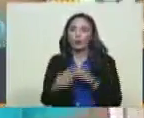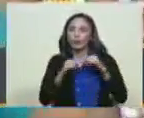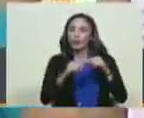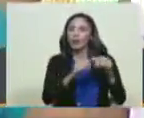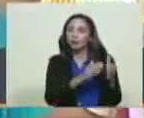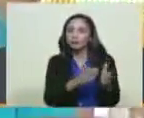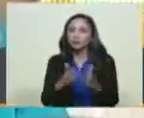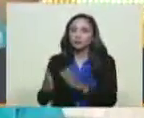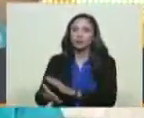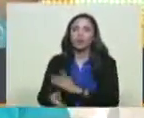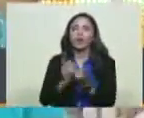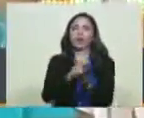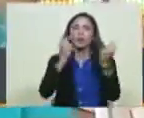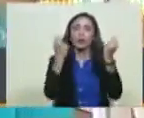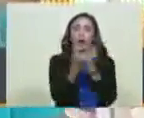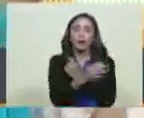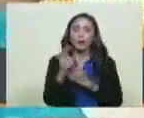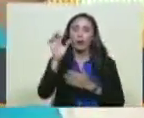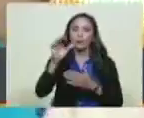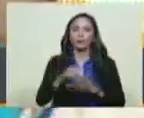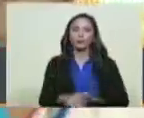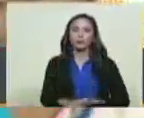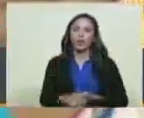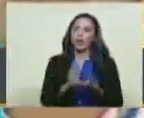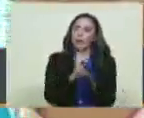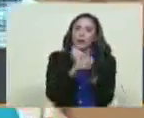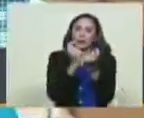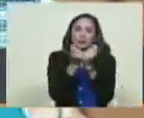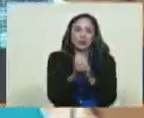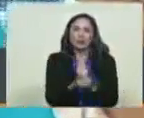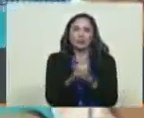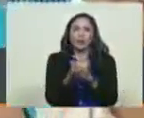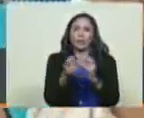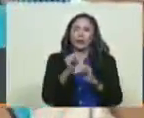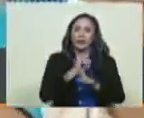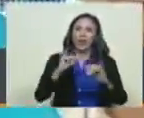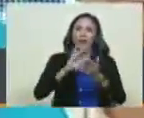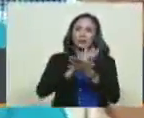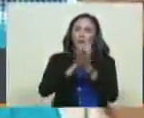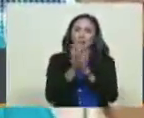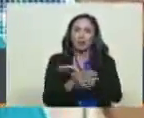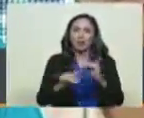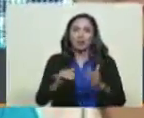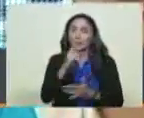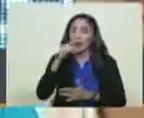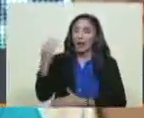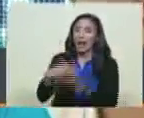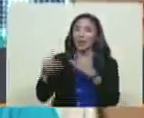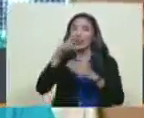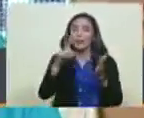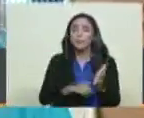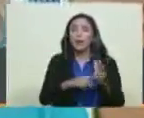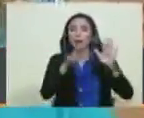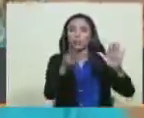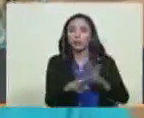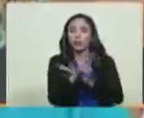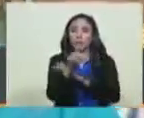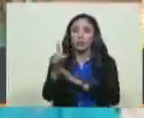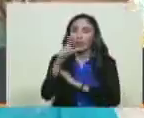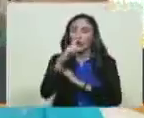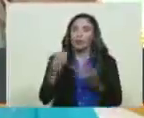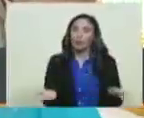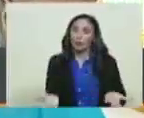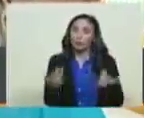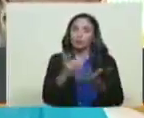a la transformación a romper paradigmas que somos los bicentenarios de aquellos que en 1821 consolidadas de